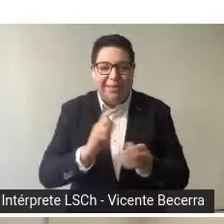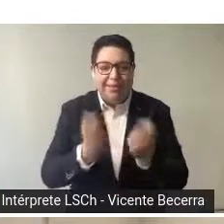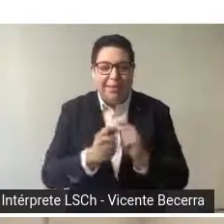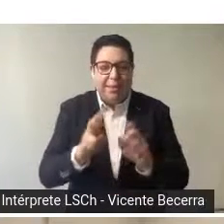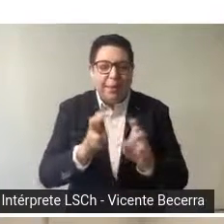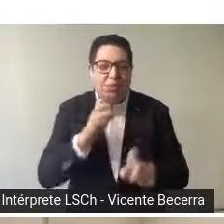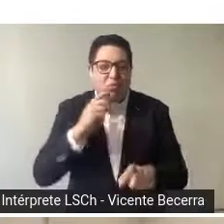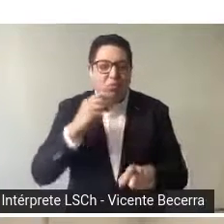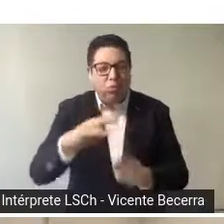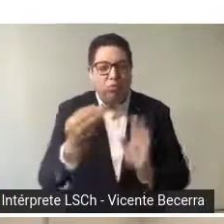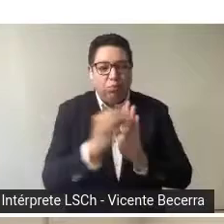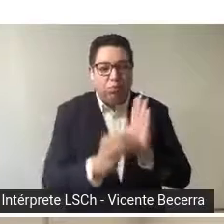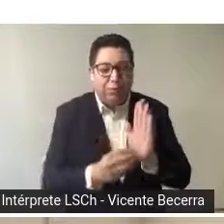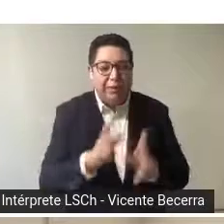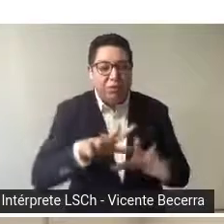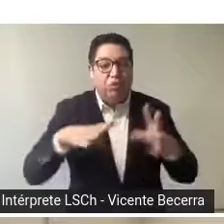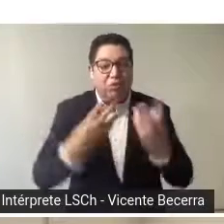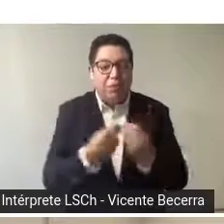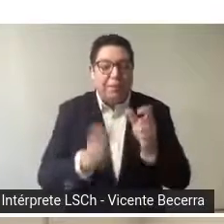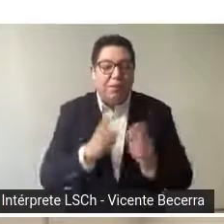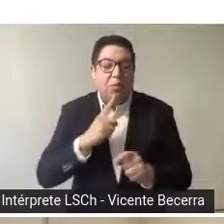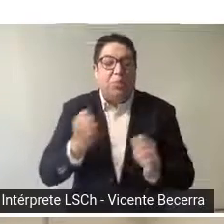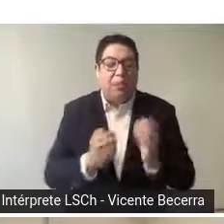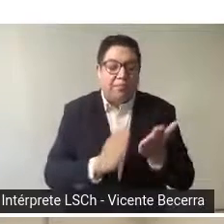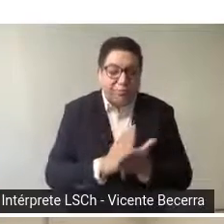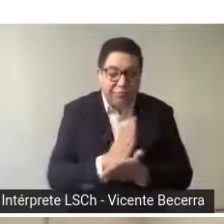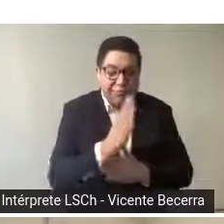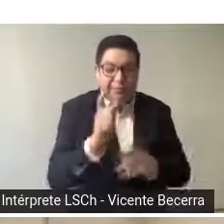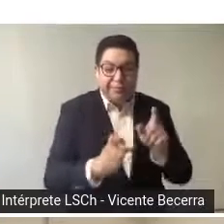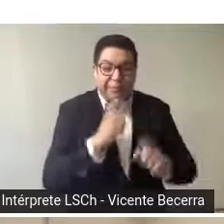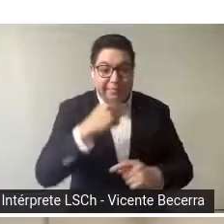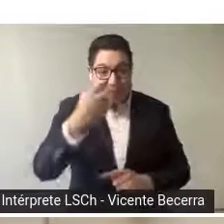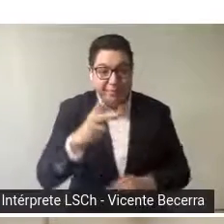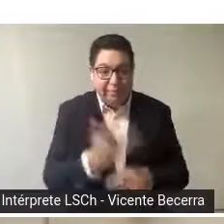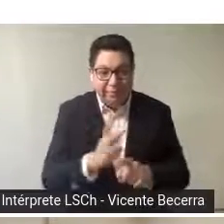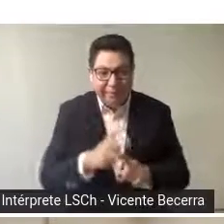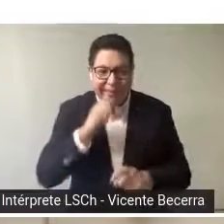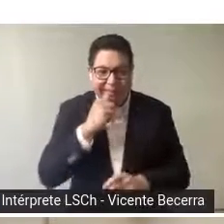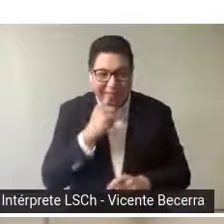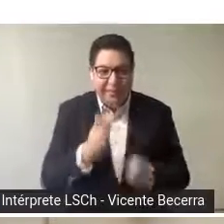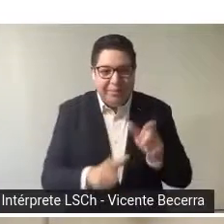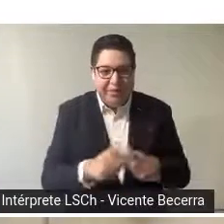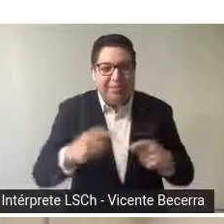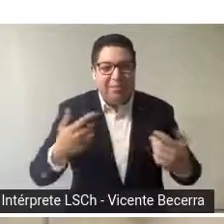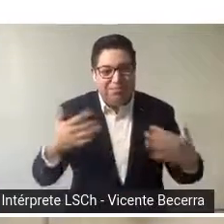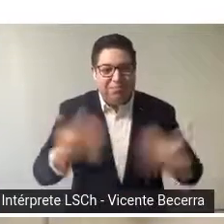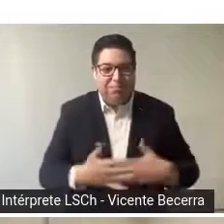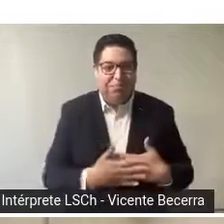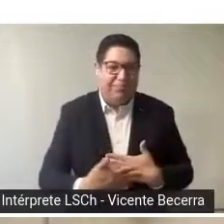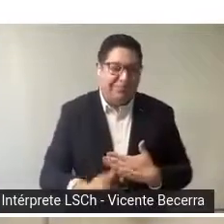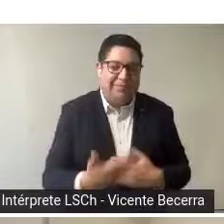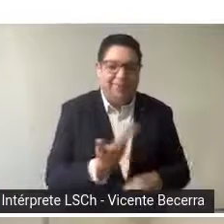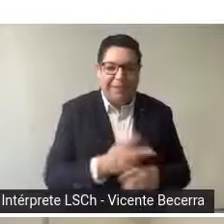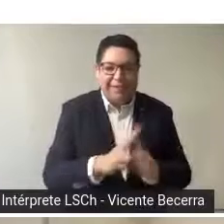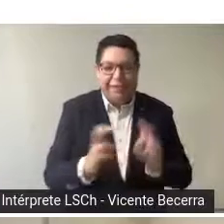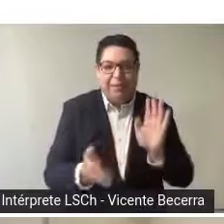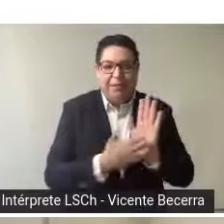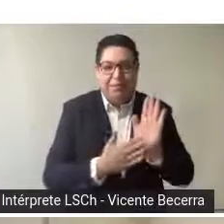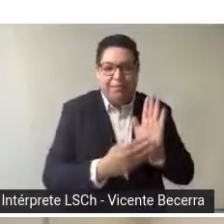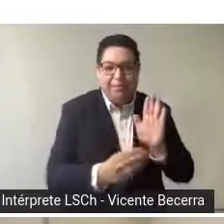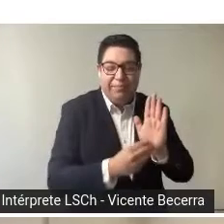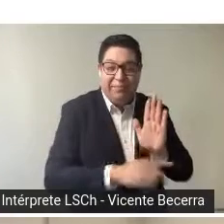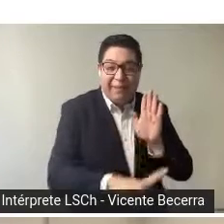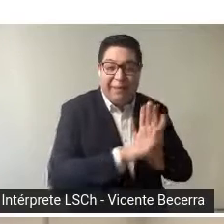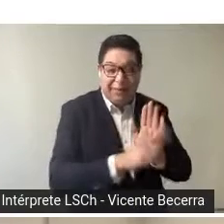co-creación, generamos innovaciones públicas que vienen, de alguna manera, nacen con una legitimidad y además en su